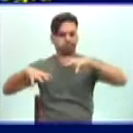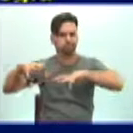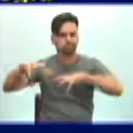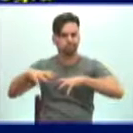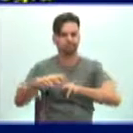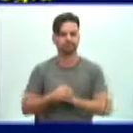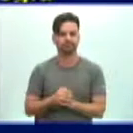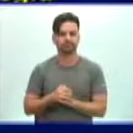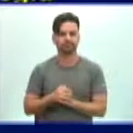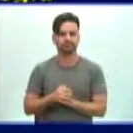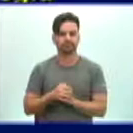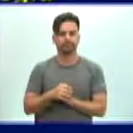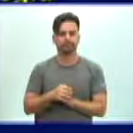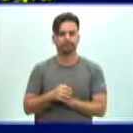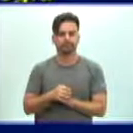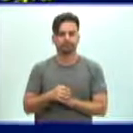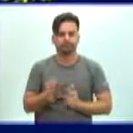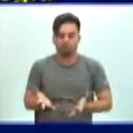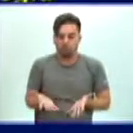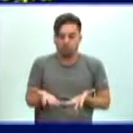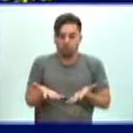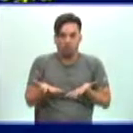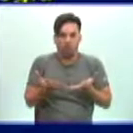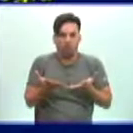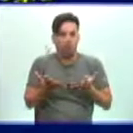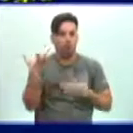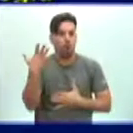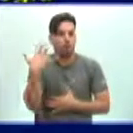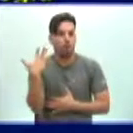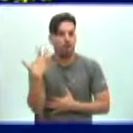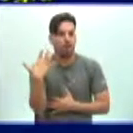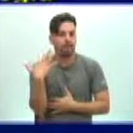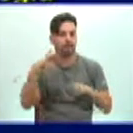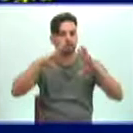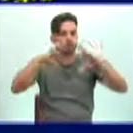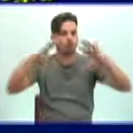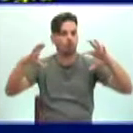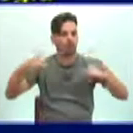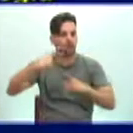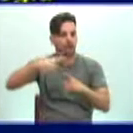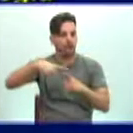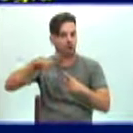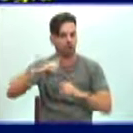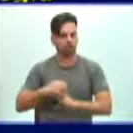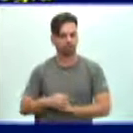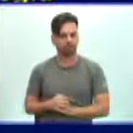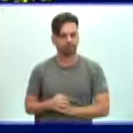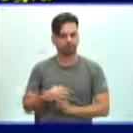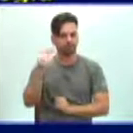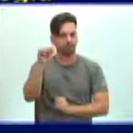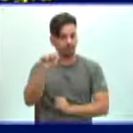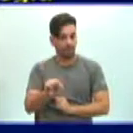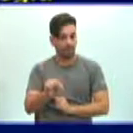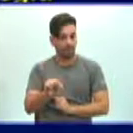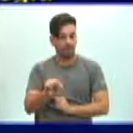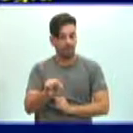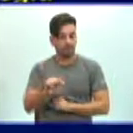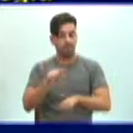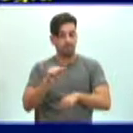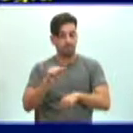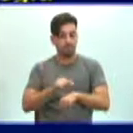presión, vientos, humedad del aire y nubosidad, entre otras, en un momento dado y en un